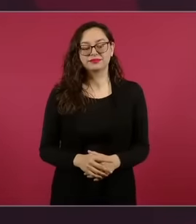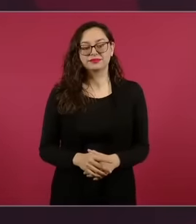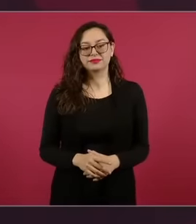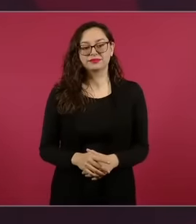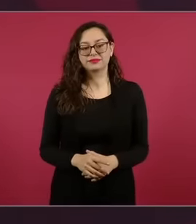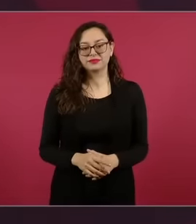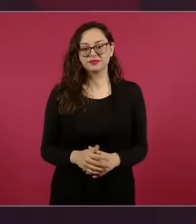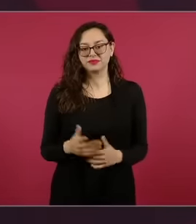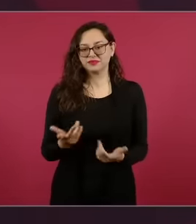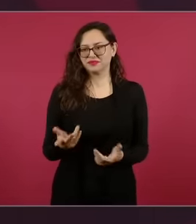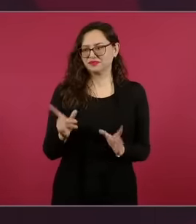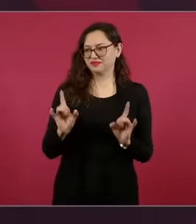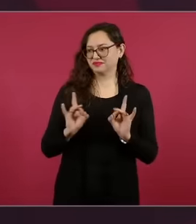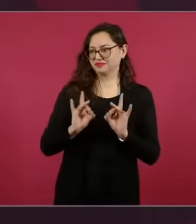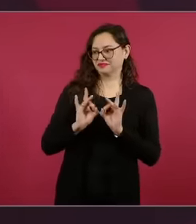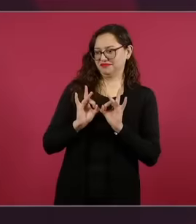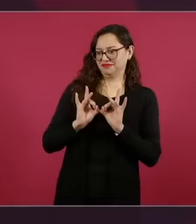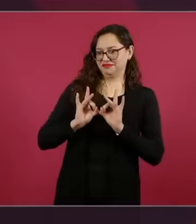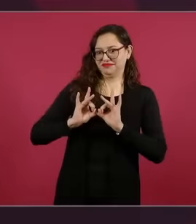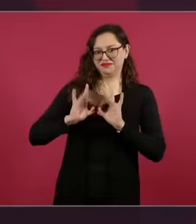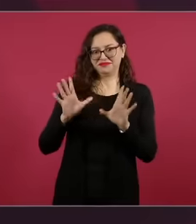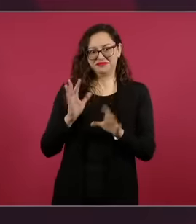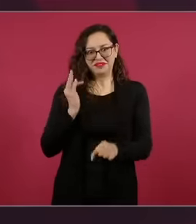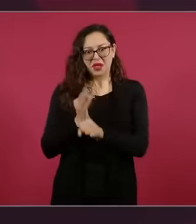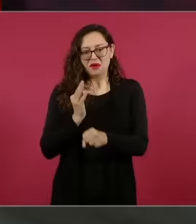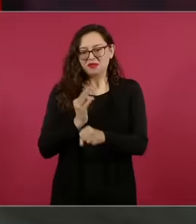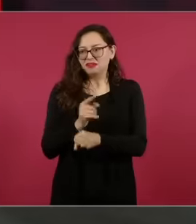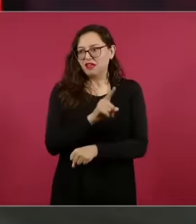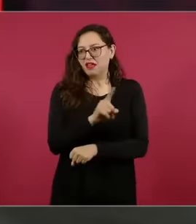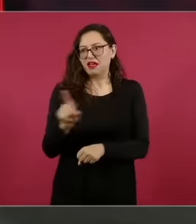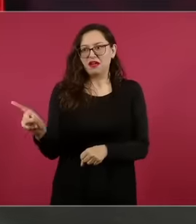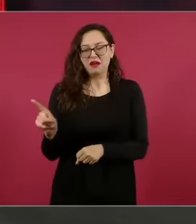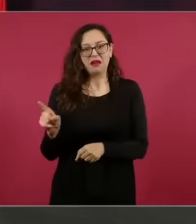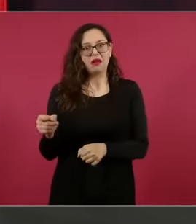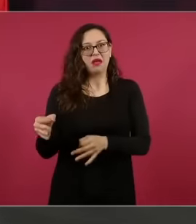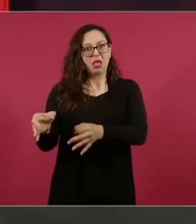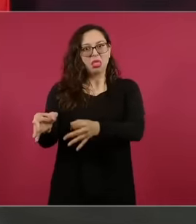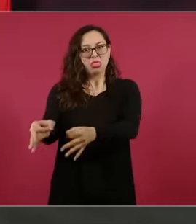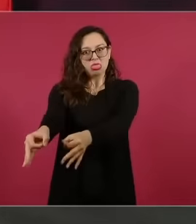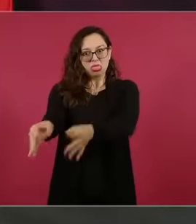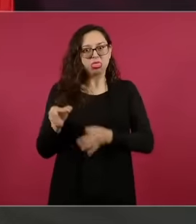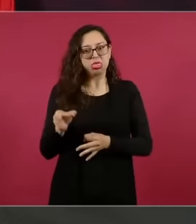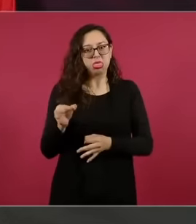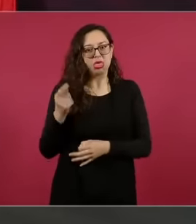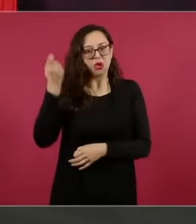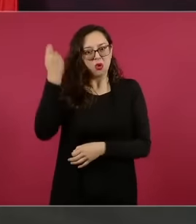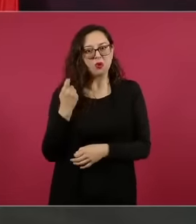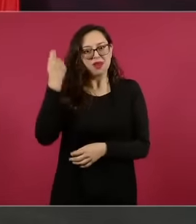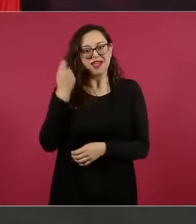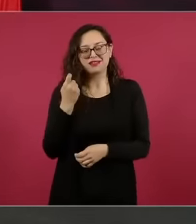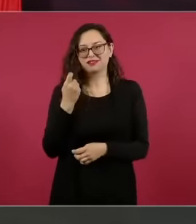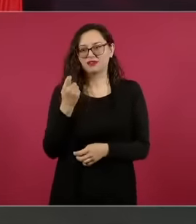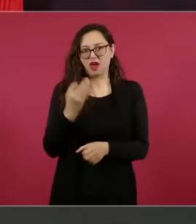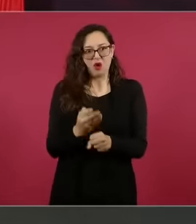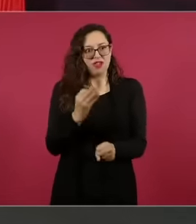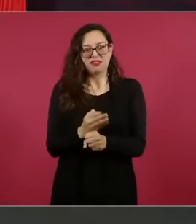acerca de estos cambios, ¿no?, de último momento. Creo que tiene que ver con la jubilación, ¿no?